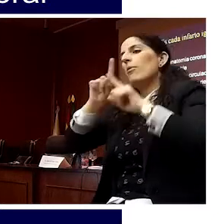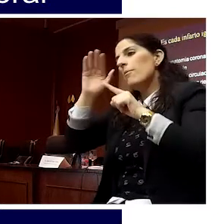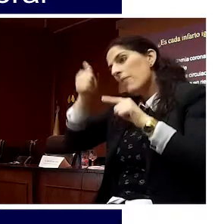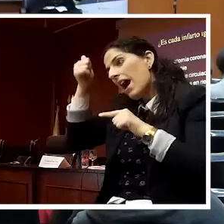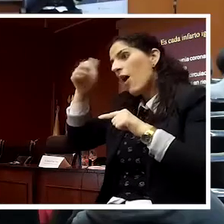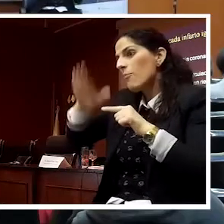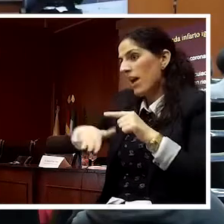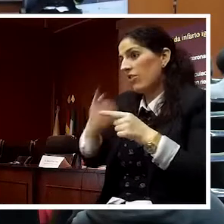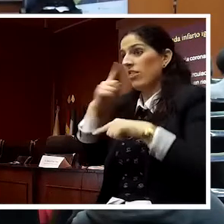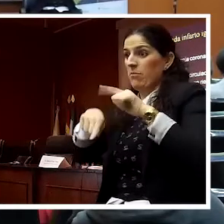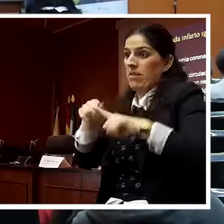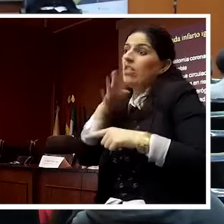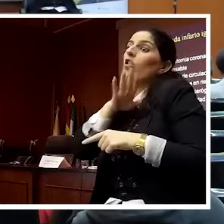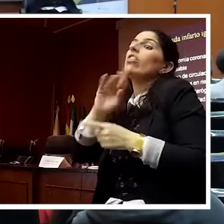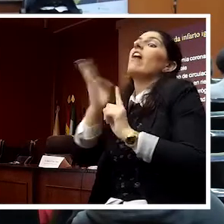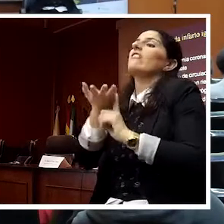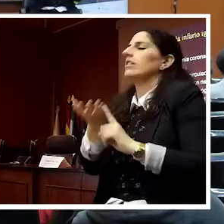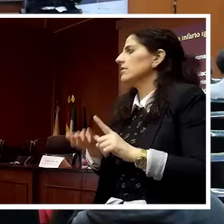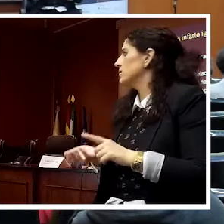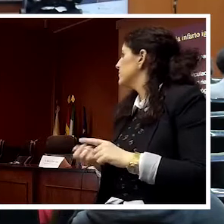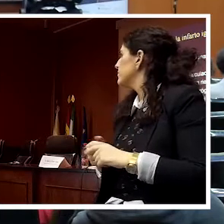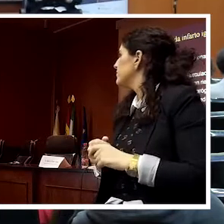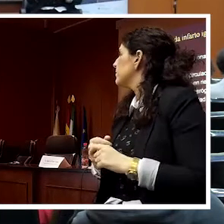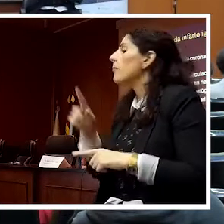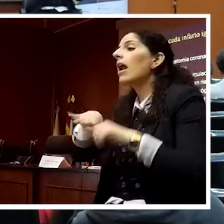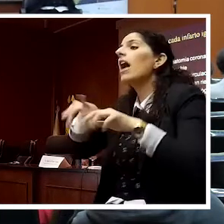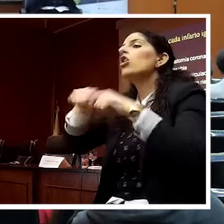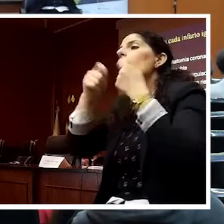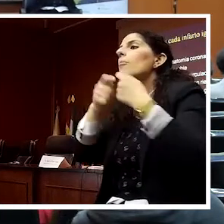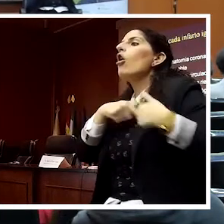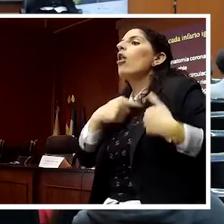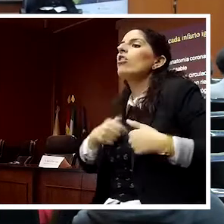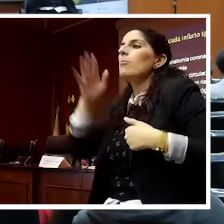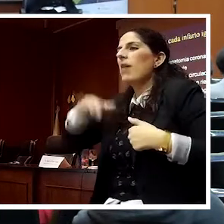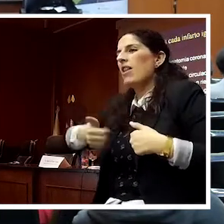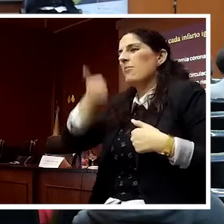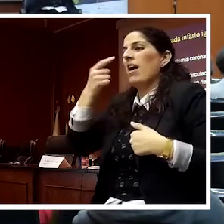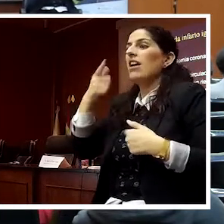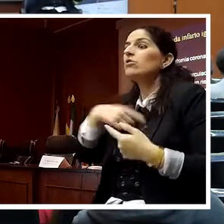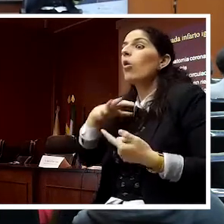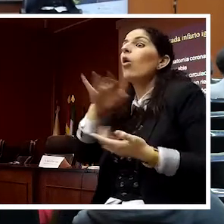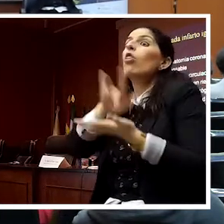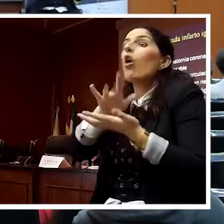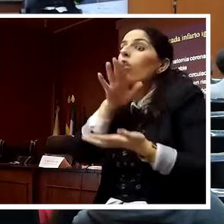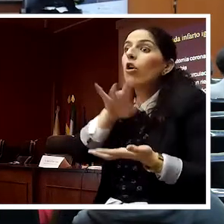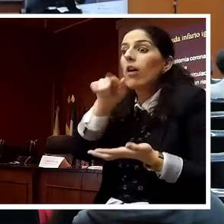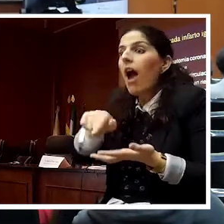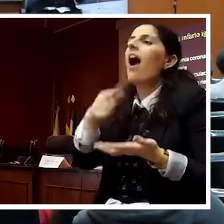es clave para enlentecer el proceso destructivo y dar tiempo a una actuación